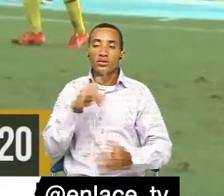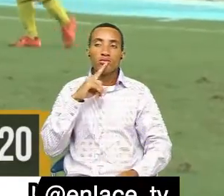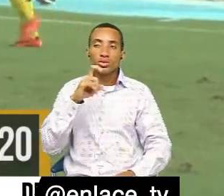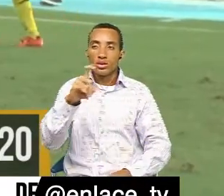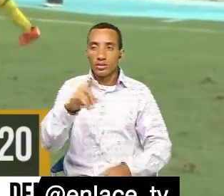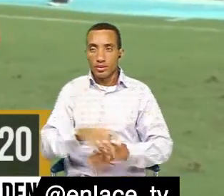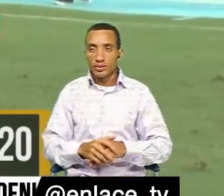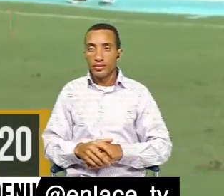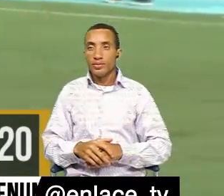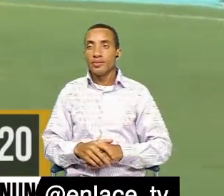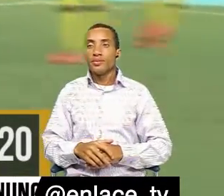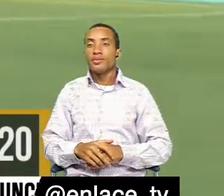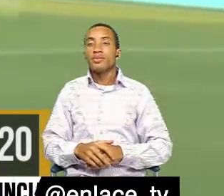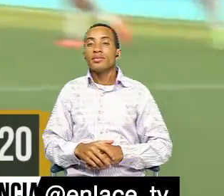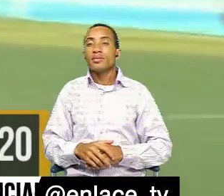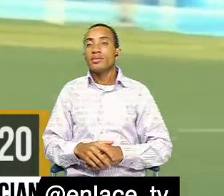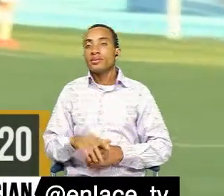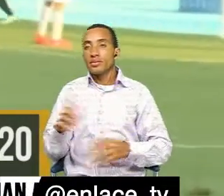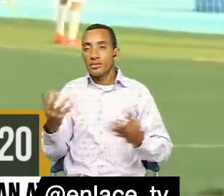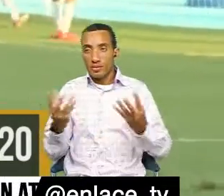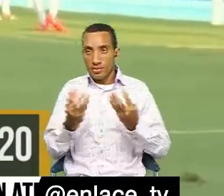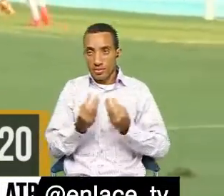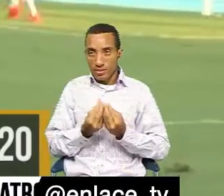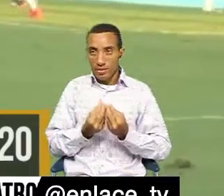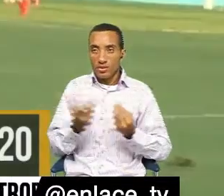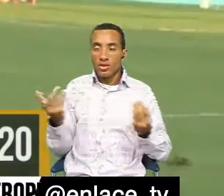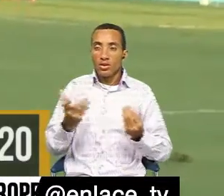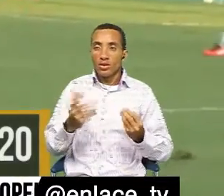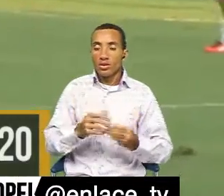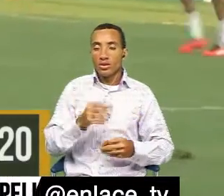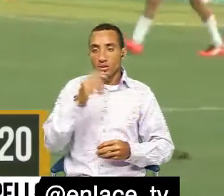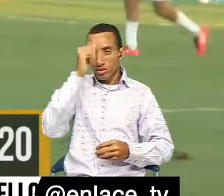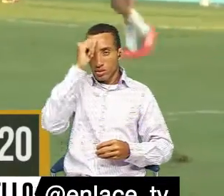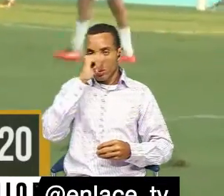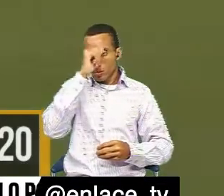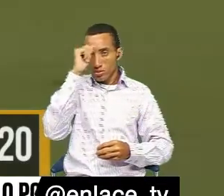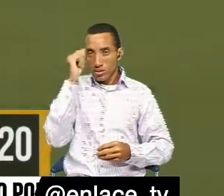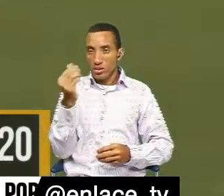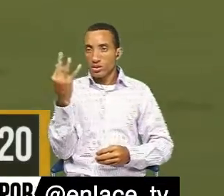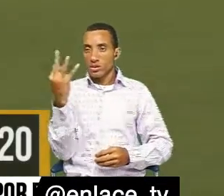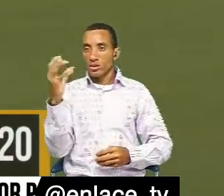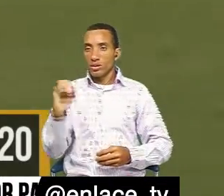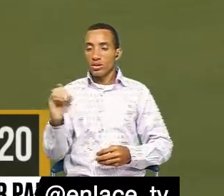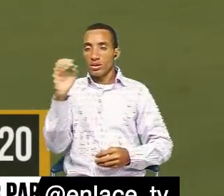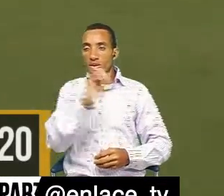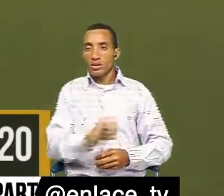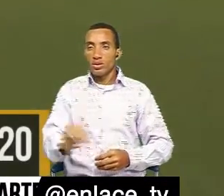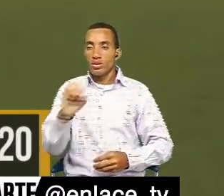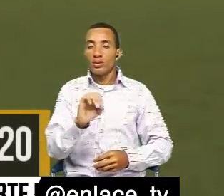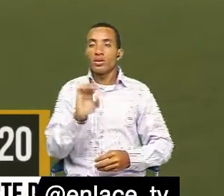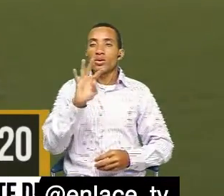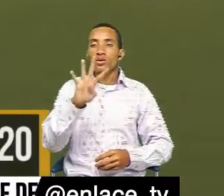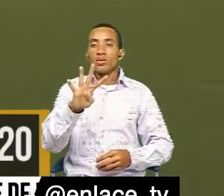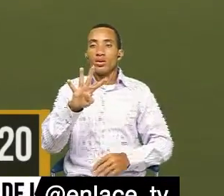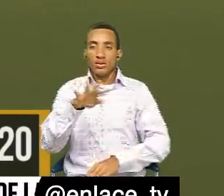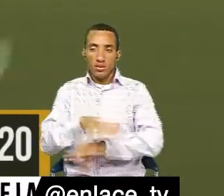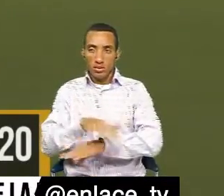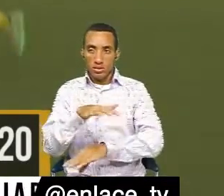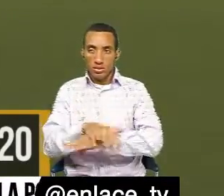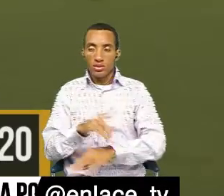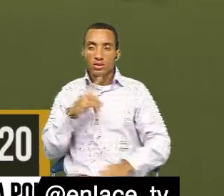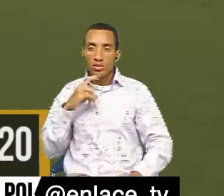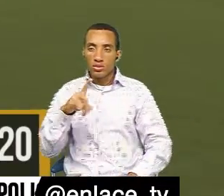próximo partido de Alianza Petrolera categoría sub-20 será de nuevo este domingo 30 de octubre a las 4 de la tarde en la cancha Marte de Bucaramanga